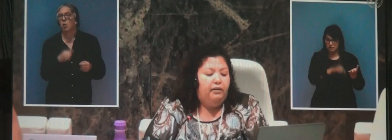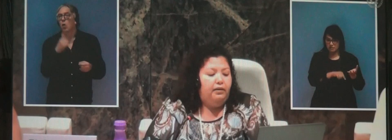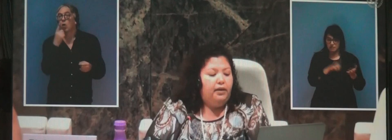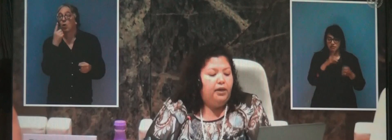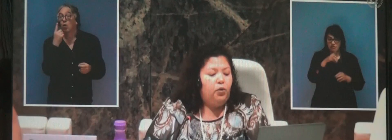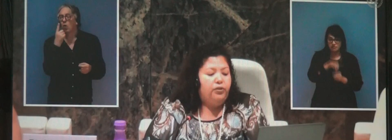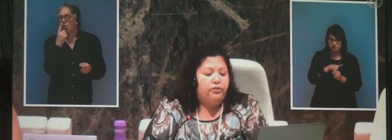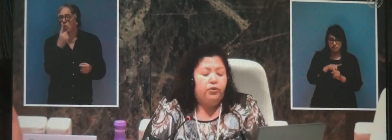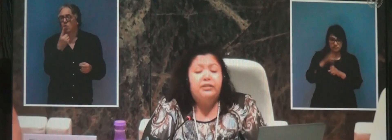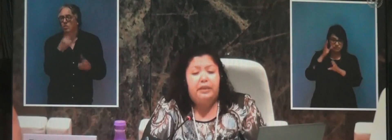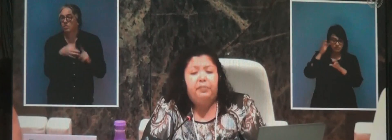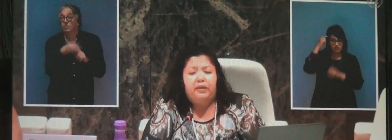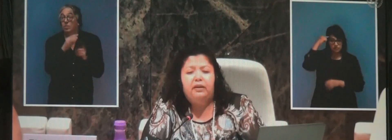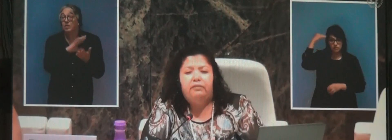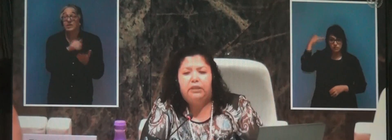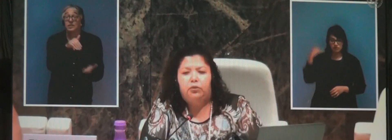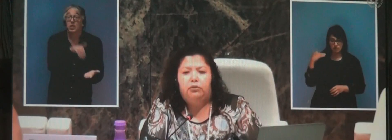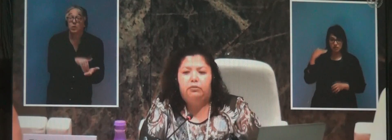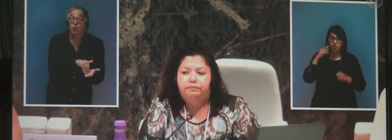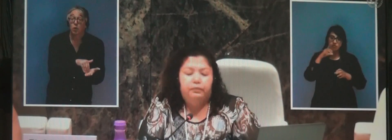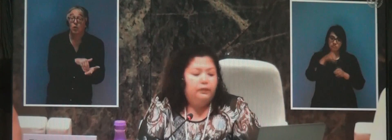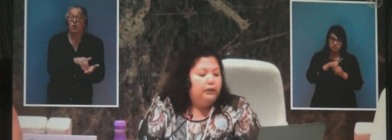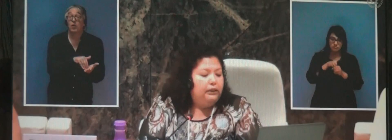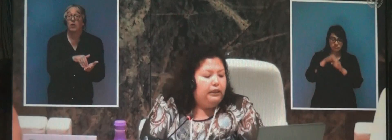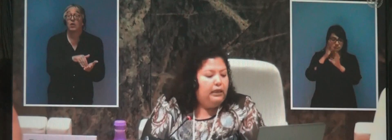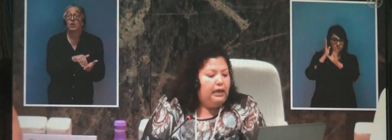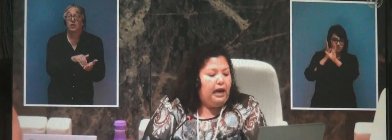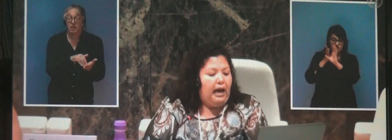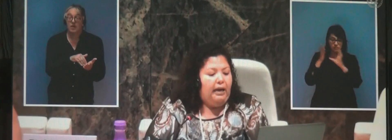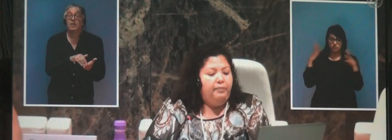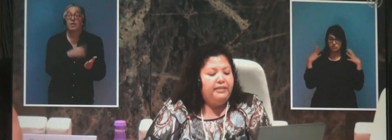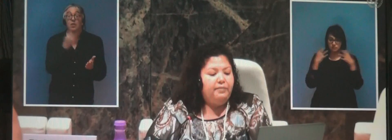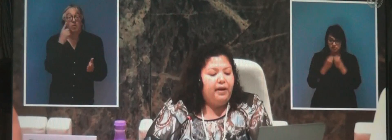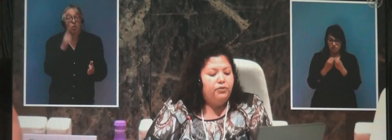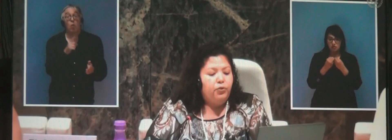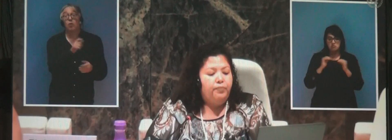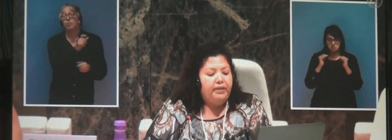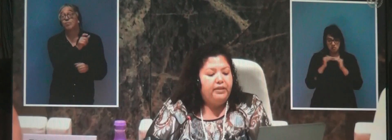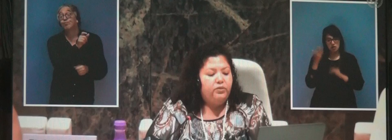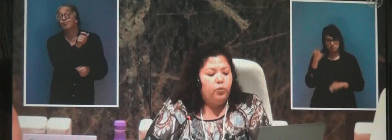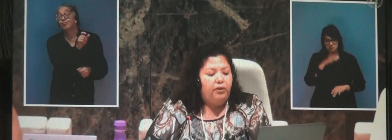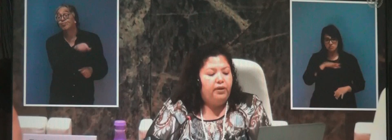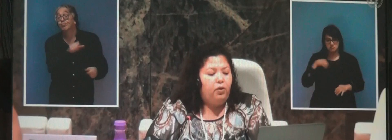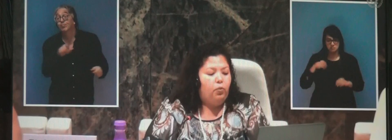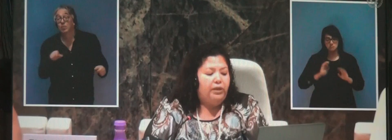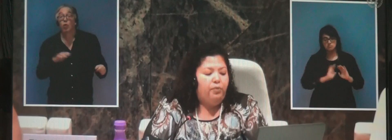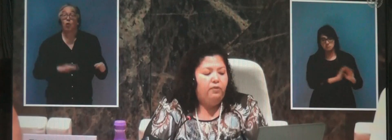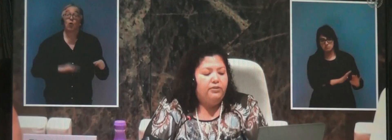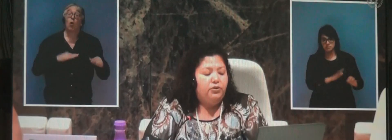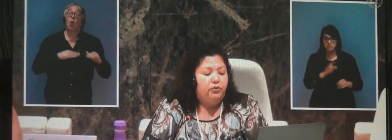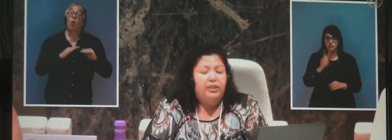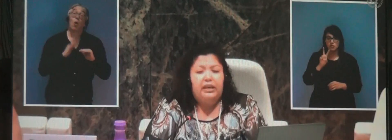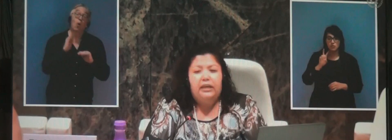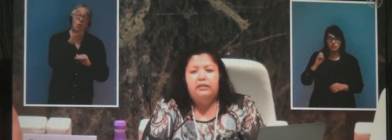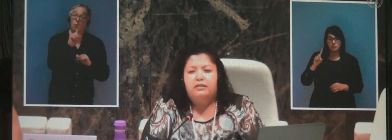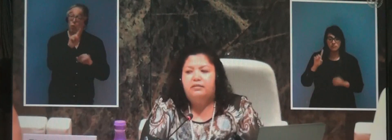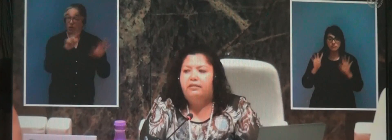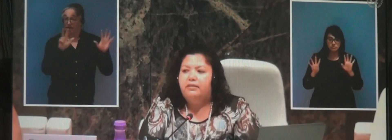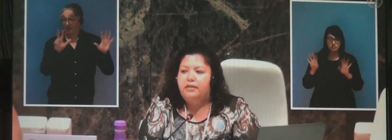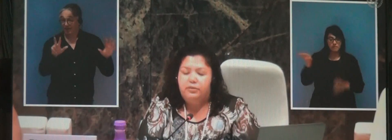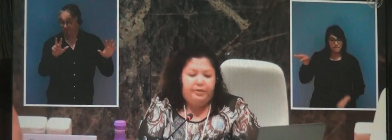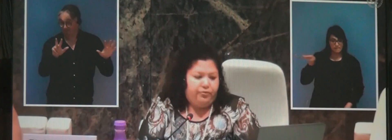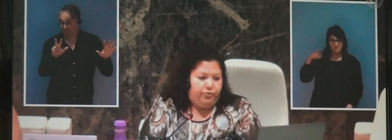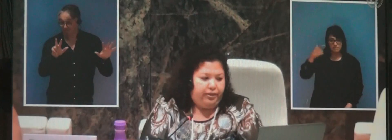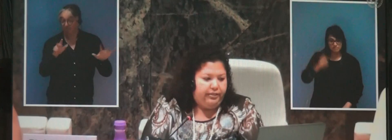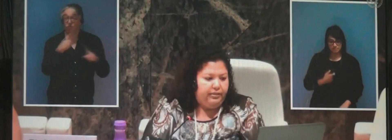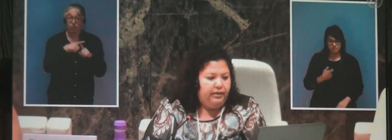psicosocial, en condiciones también de abandono. Al mes de marzo de 2019, con una población de